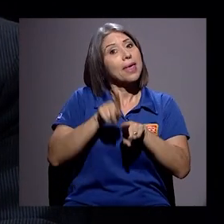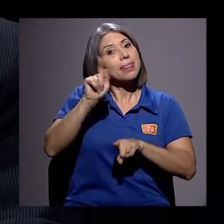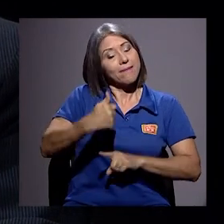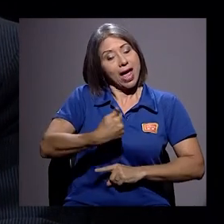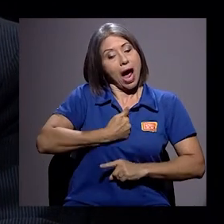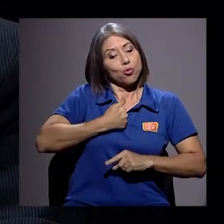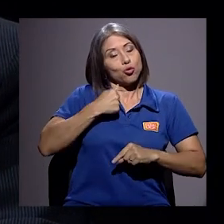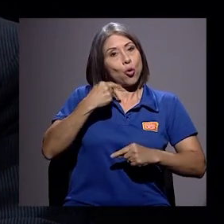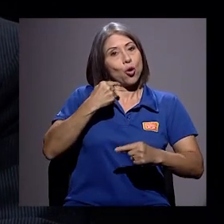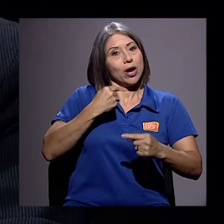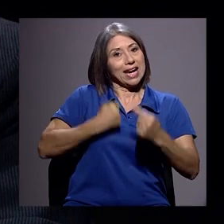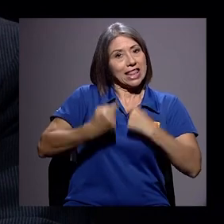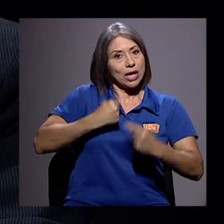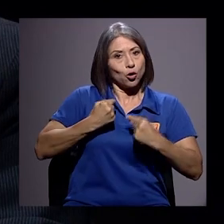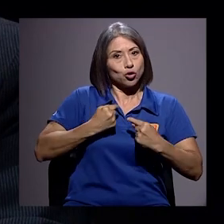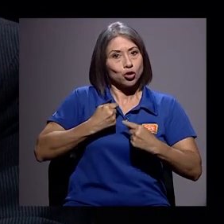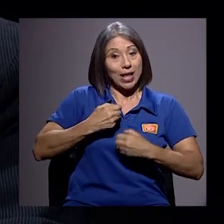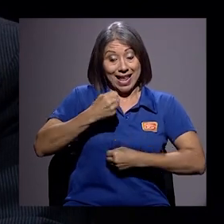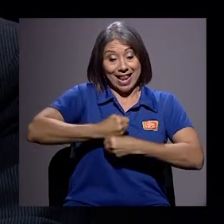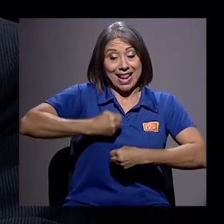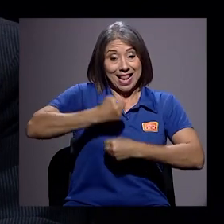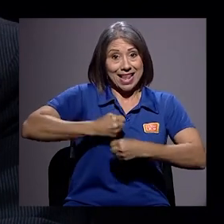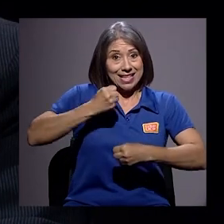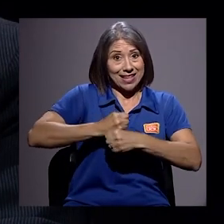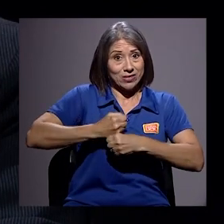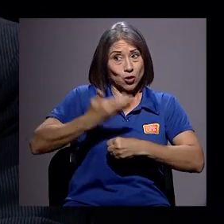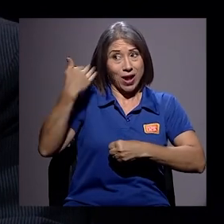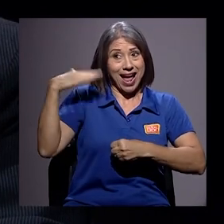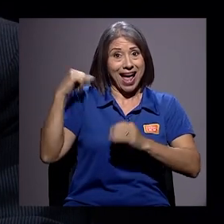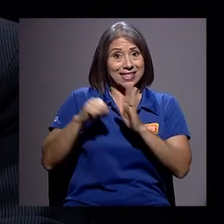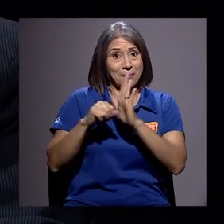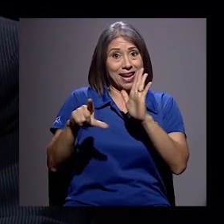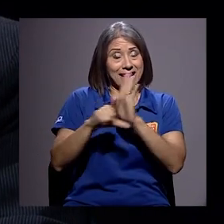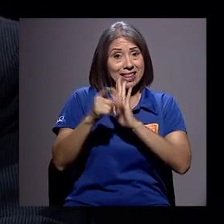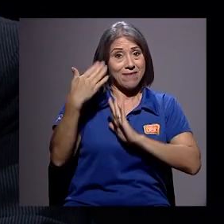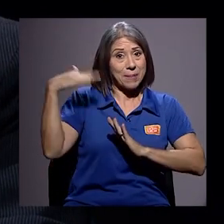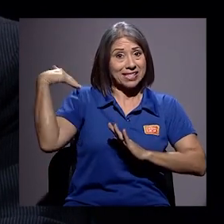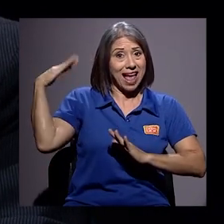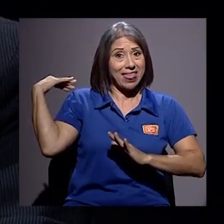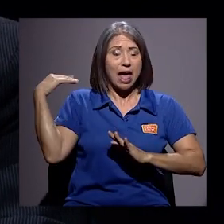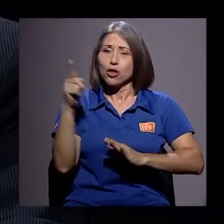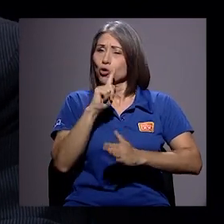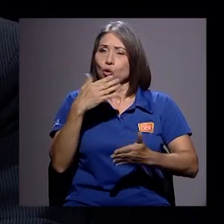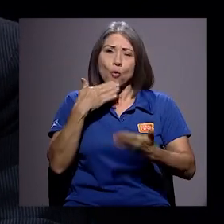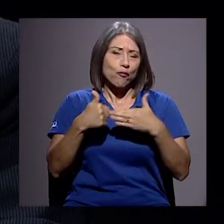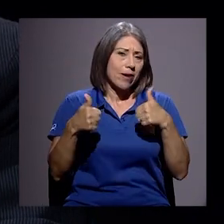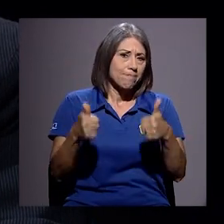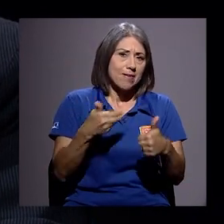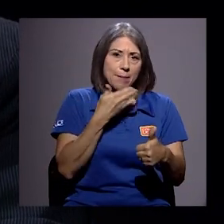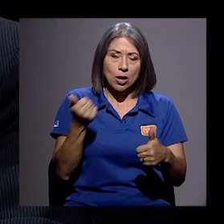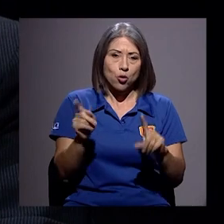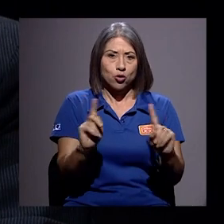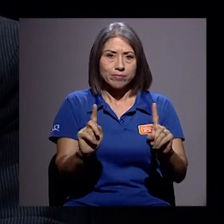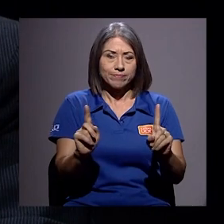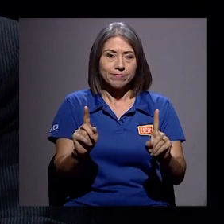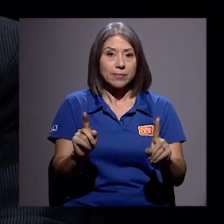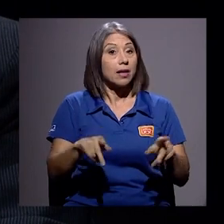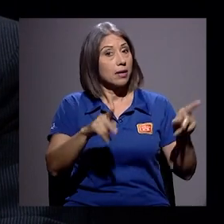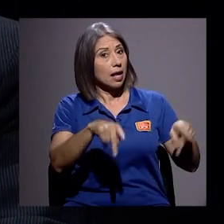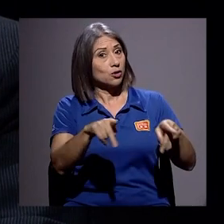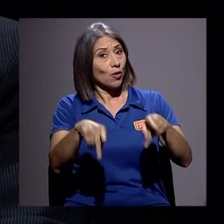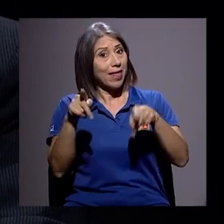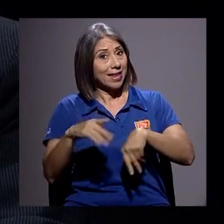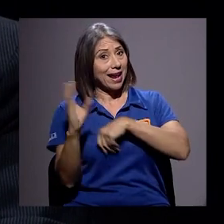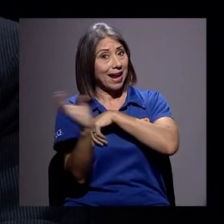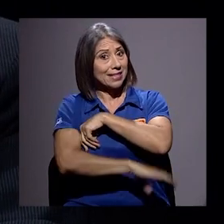la gestión que se hizo en la legislatura pasada no fue la mejor gestión tampoco y creo que hubo un la ciudadanía